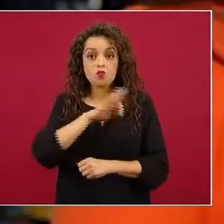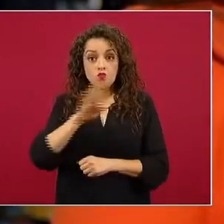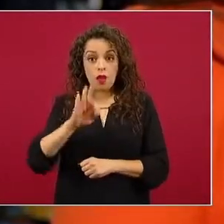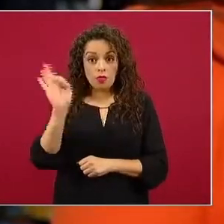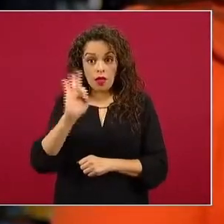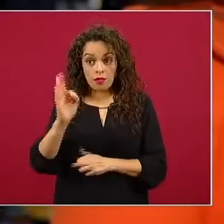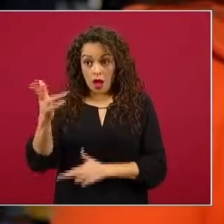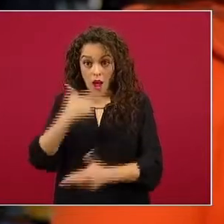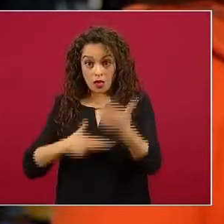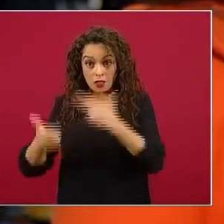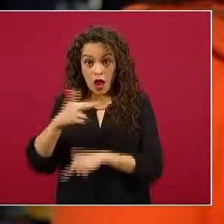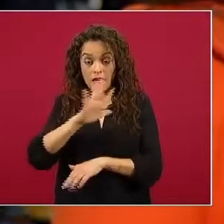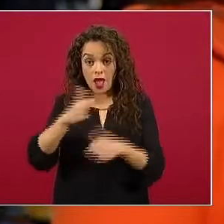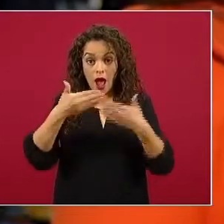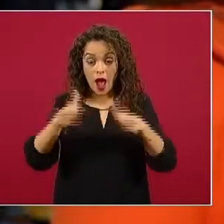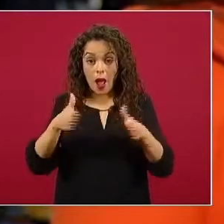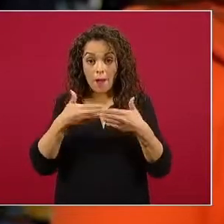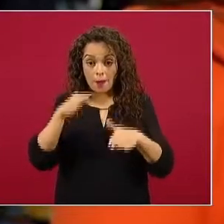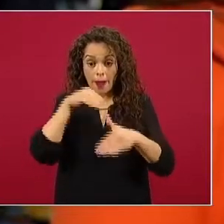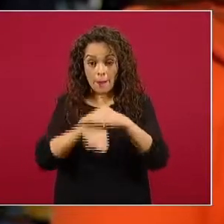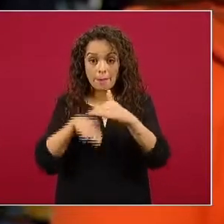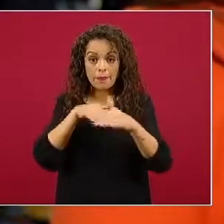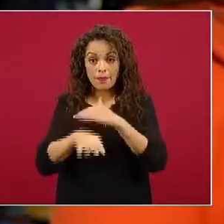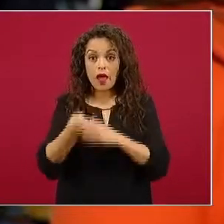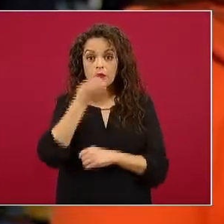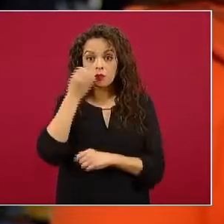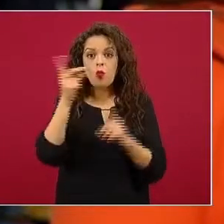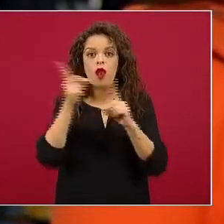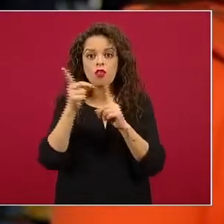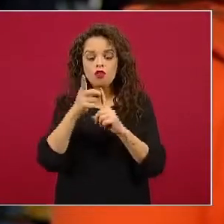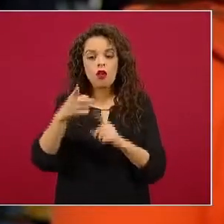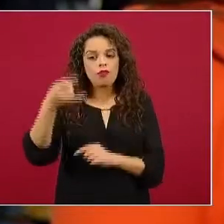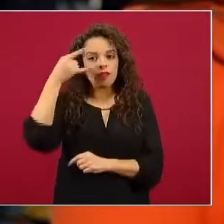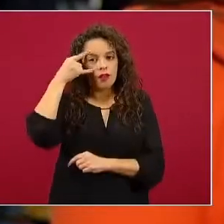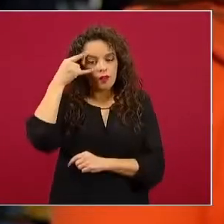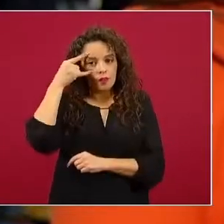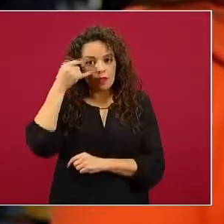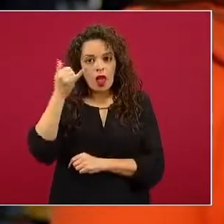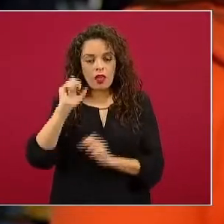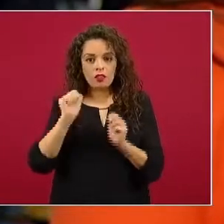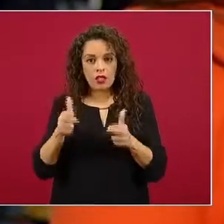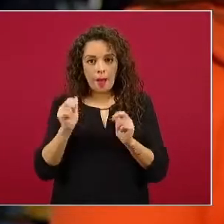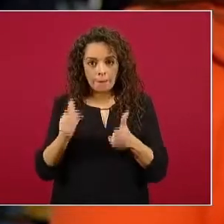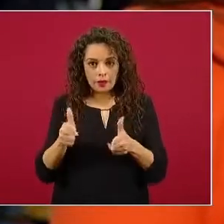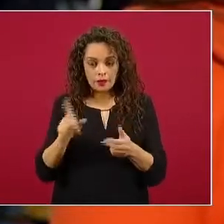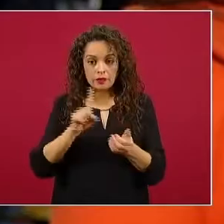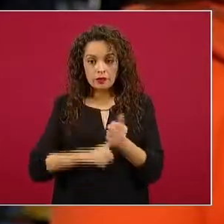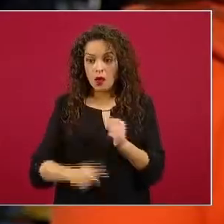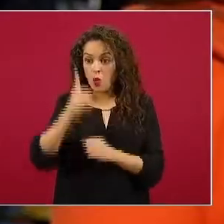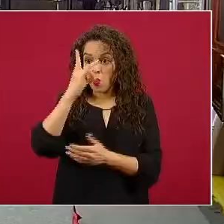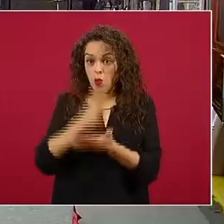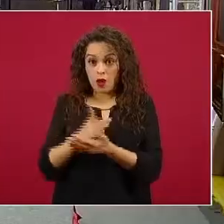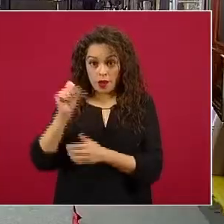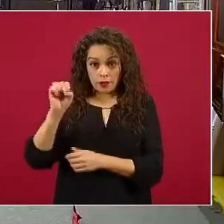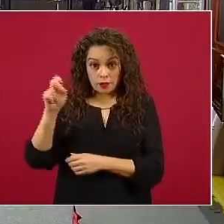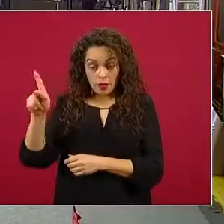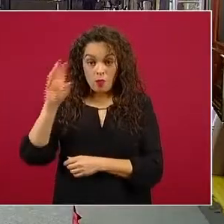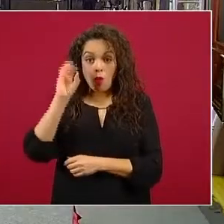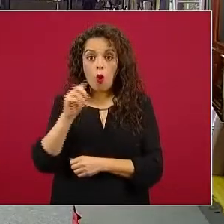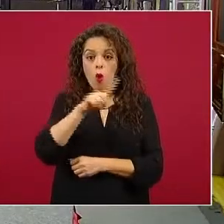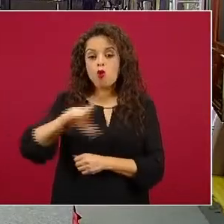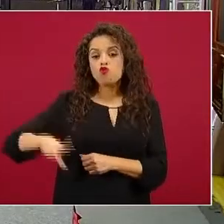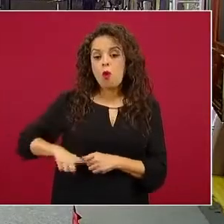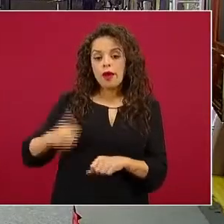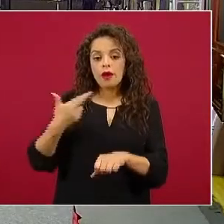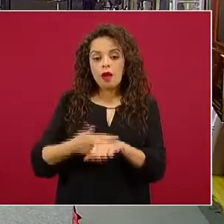de forma presencial en los estados de Campeche y Chiapas, la determinación solo será de la Secretaría de Educación Pública o los gobernadores